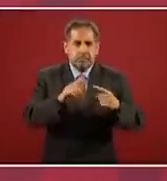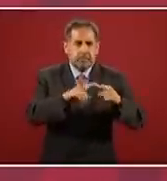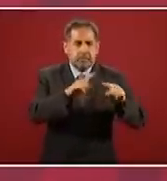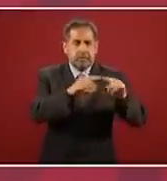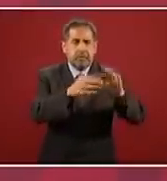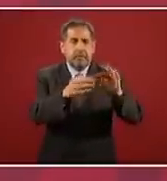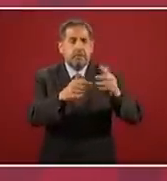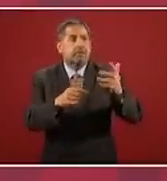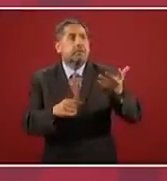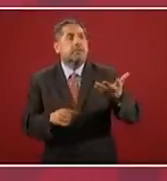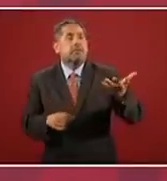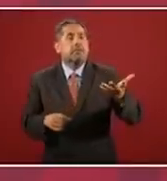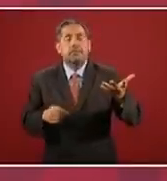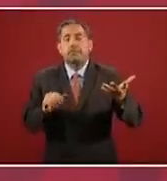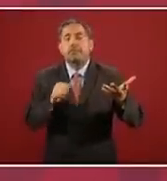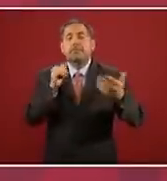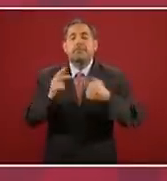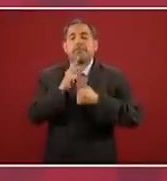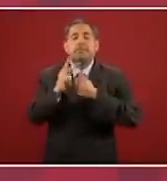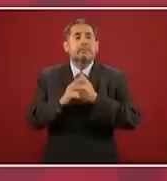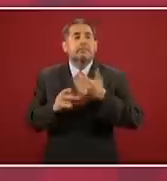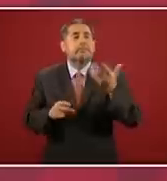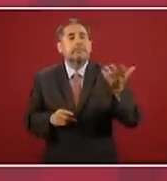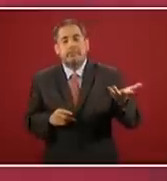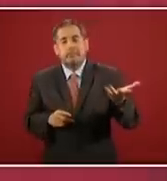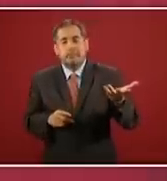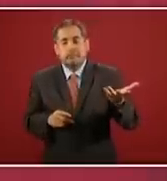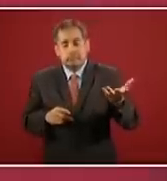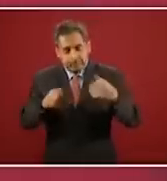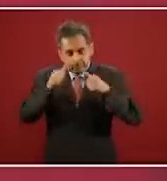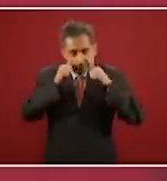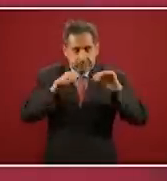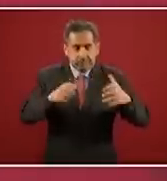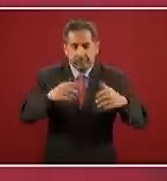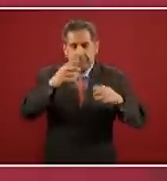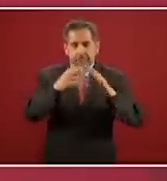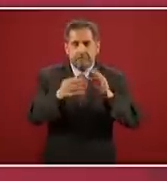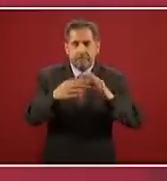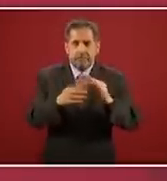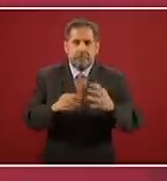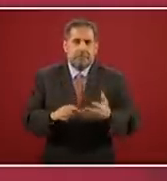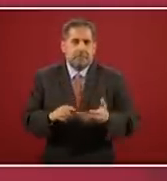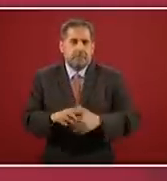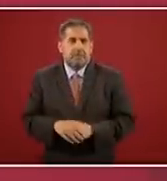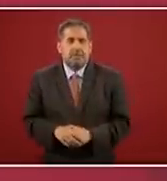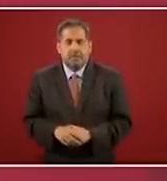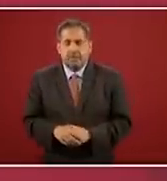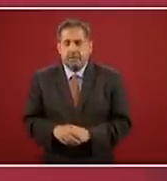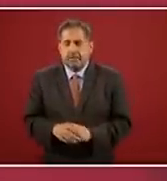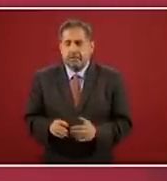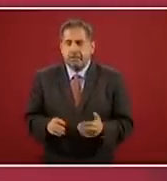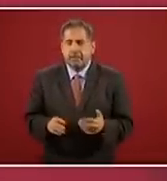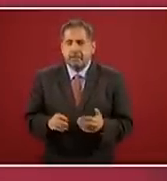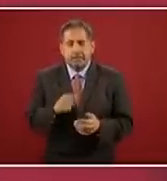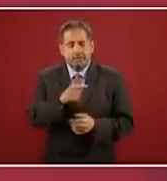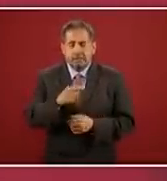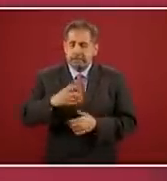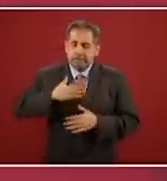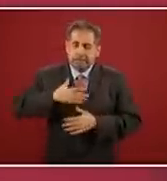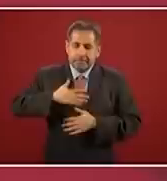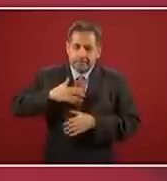país, que los mexicanos sean atendidos, apoyados. Esa es una función,